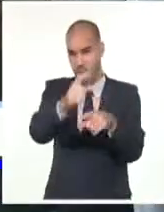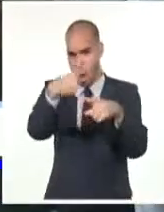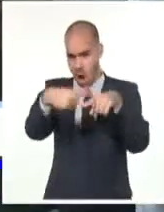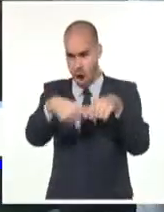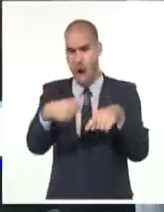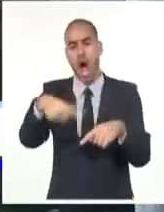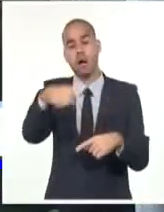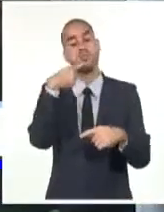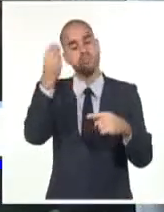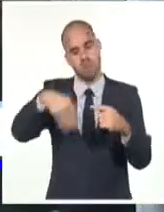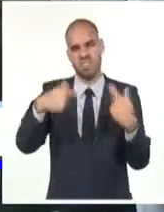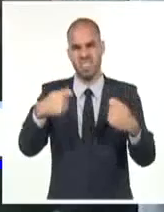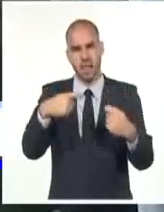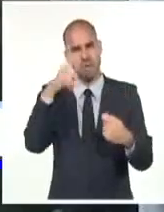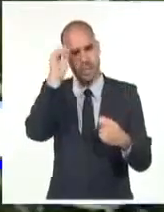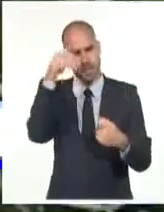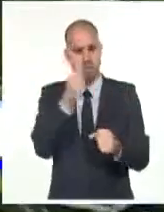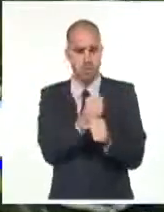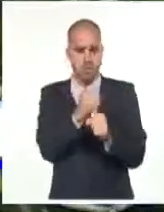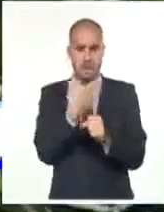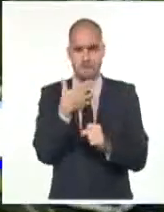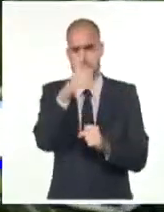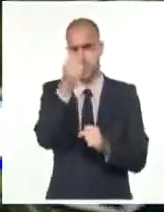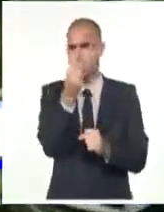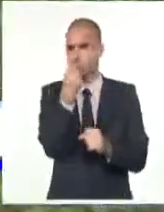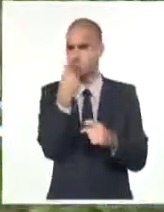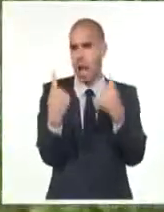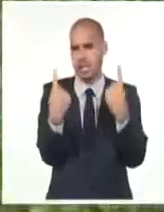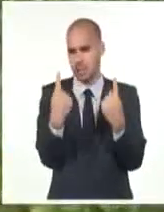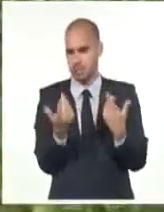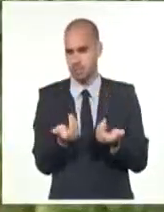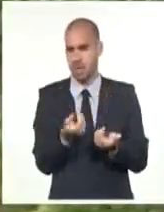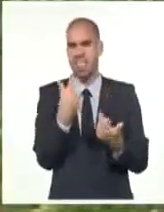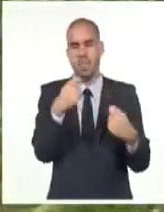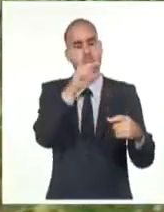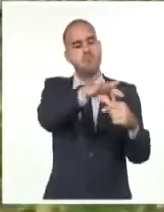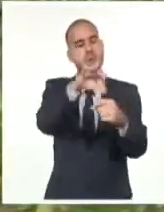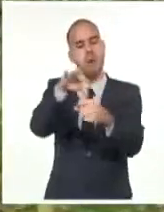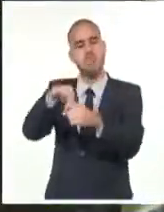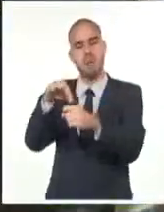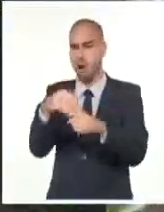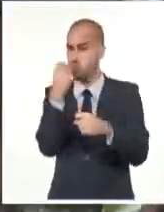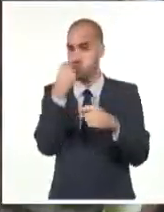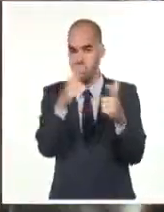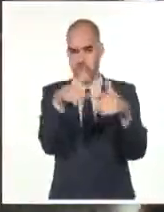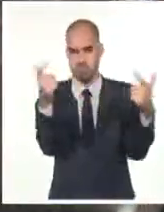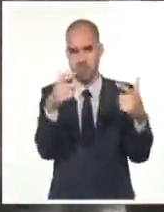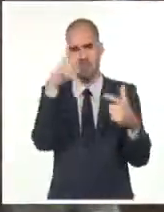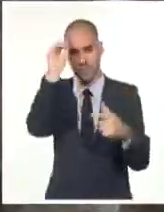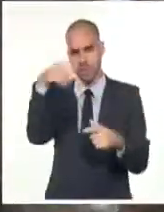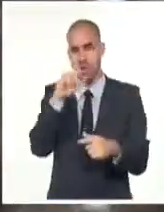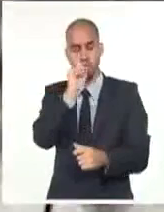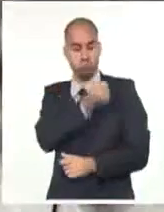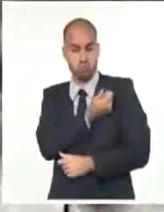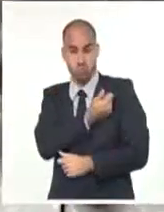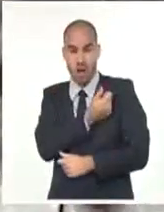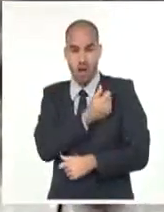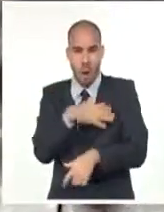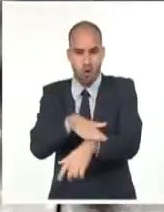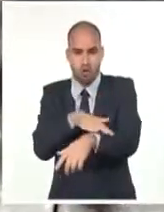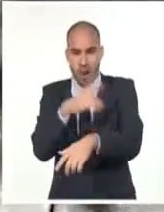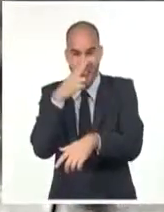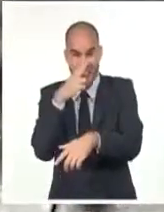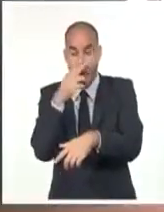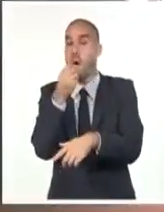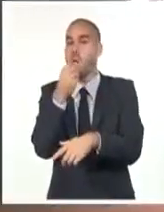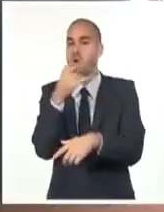de eficiencia como alternativas de alimentación, sembrar más comida, criar cerdos de capa oscura y erradicar deficiencias que